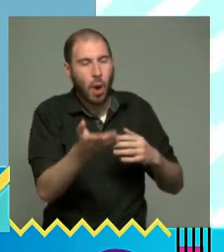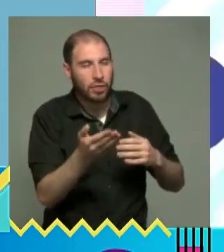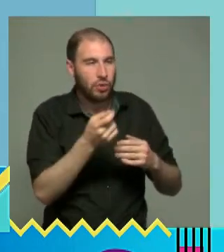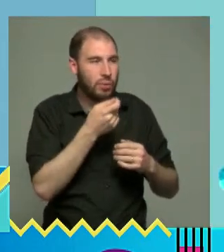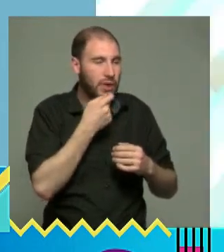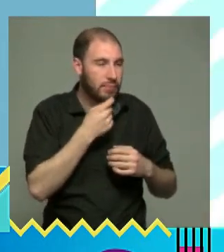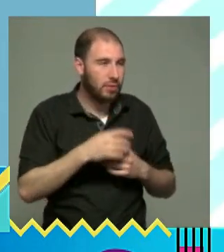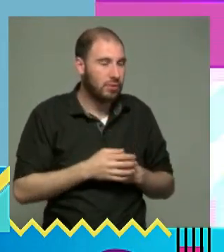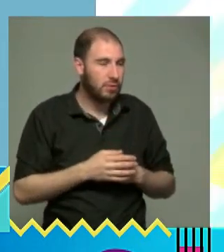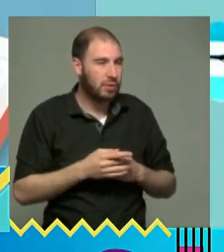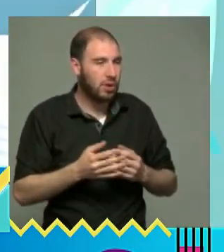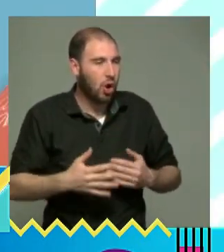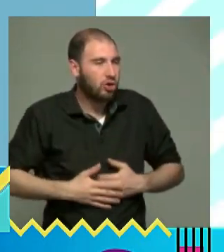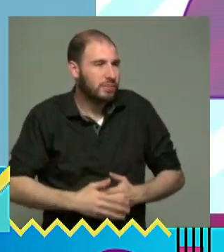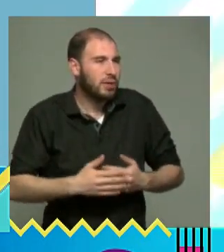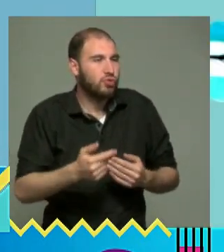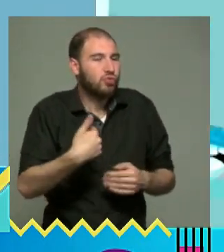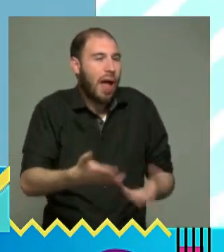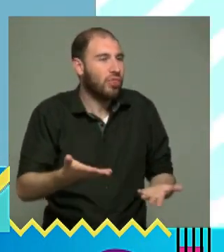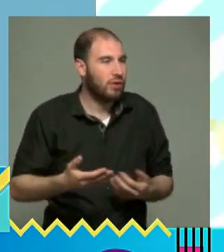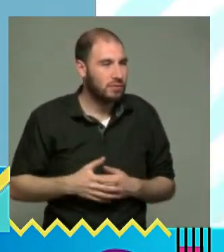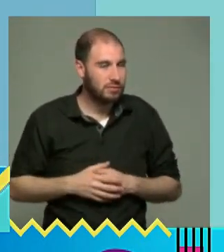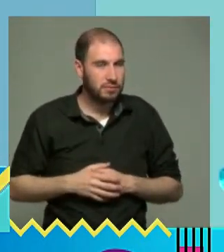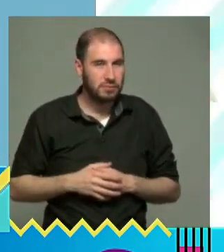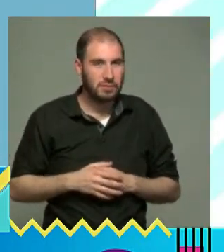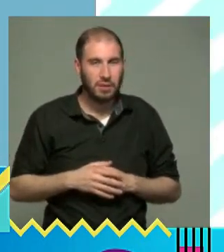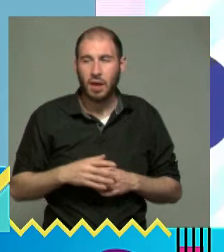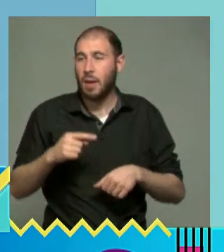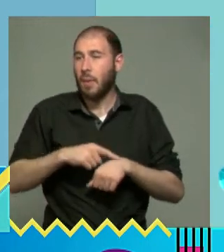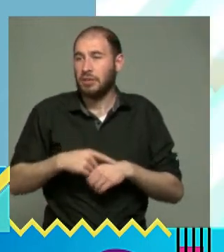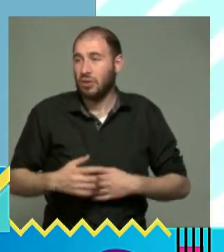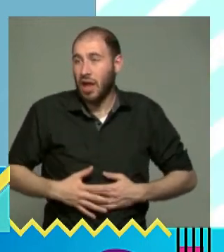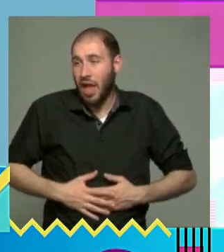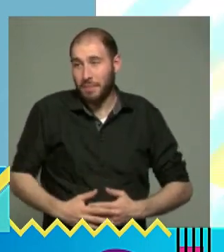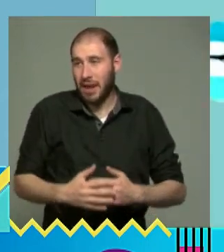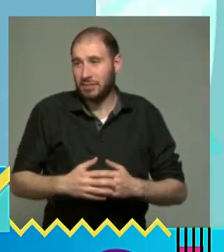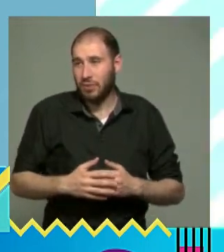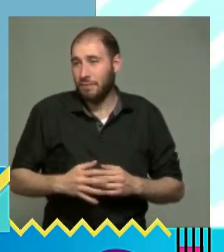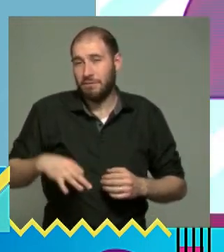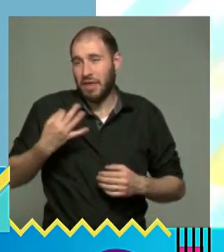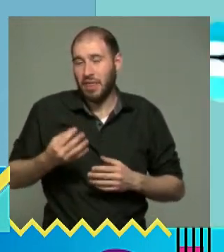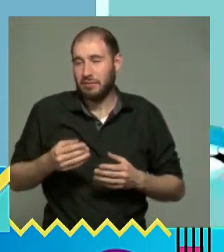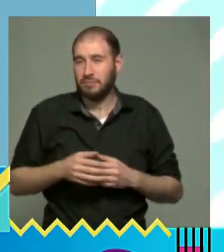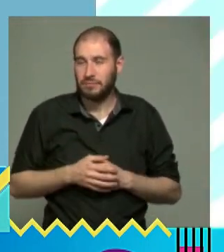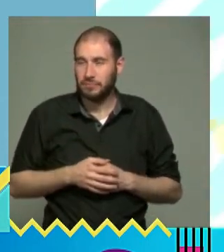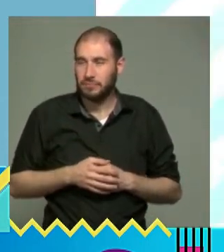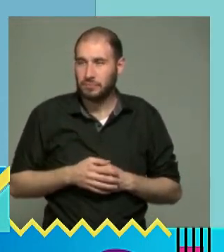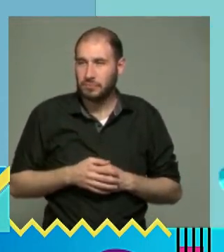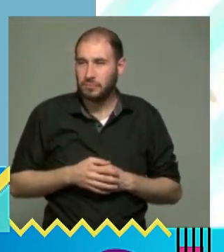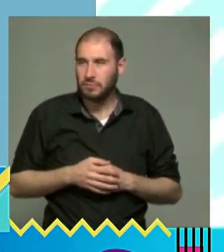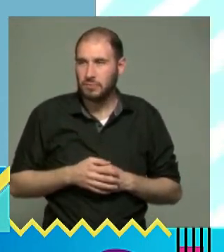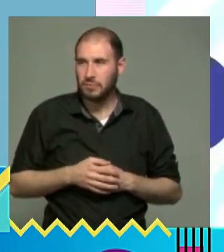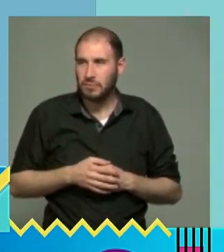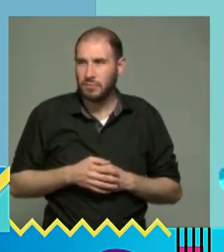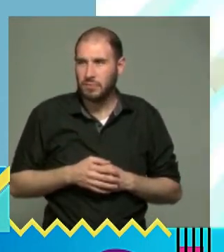de que se concibe? ¿Cuándo es ese momento? En el momento de concebir la vida, digo,